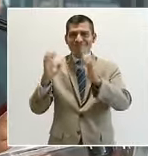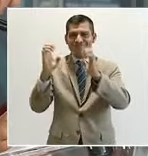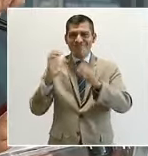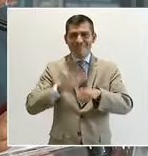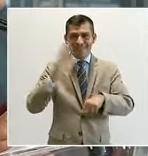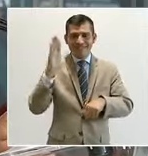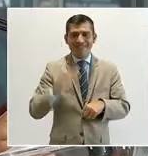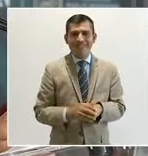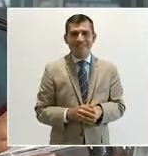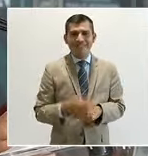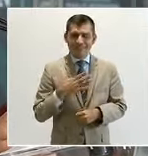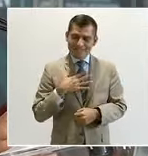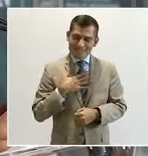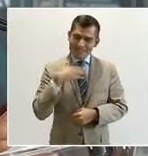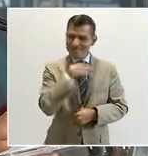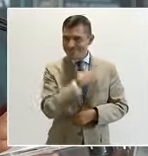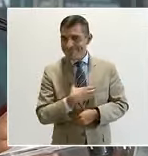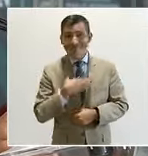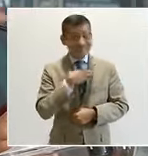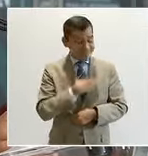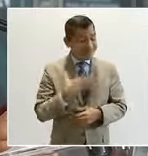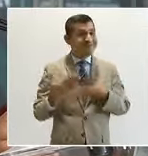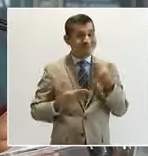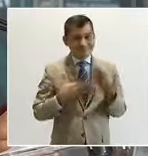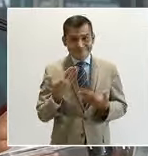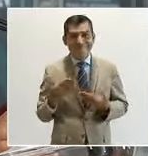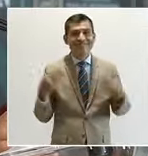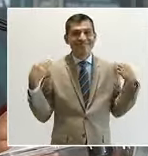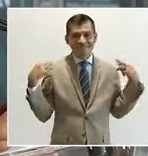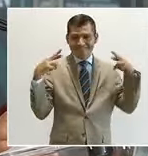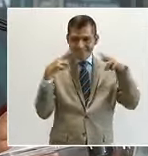estoy muy satisfecho con los maestros